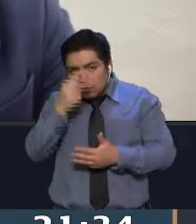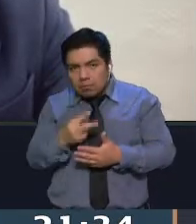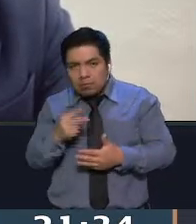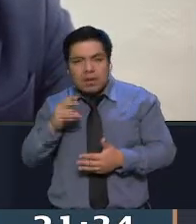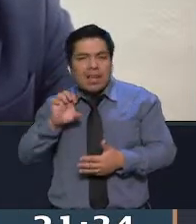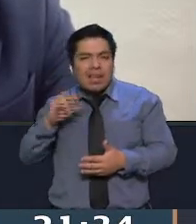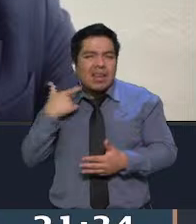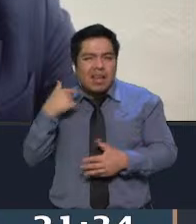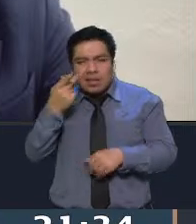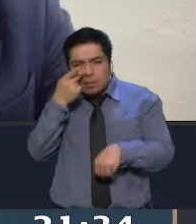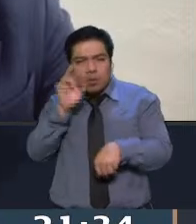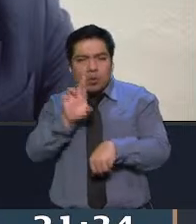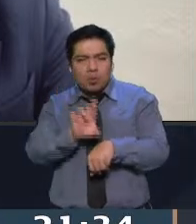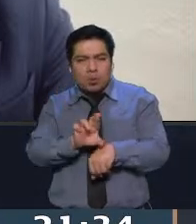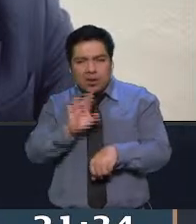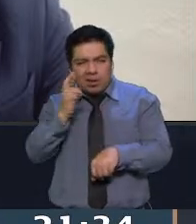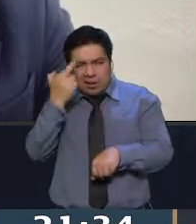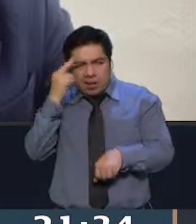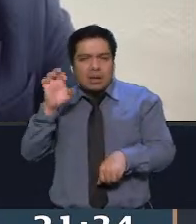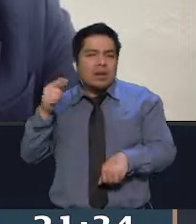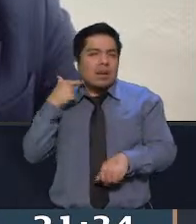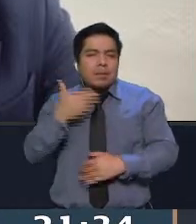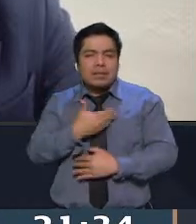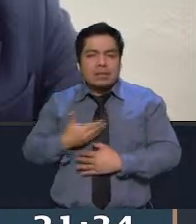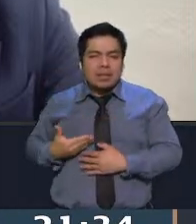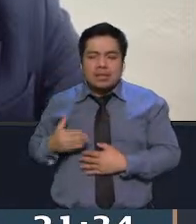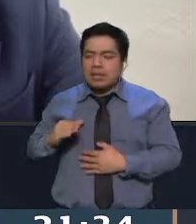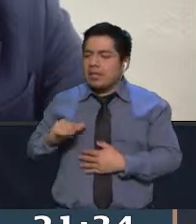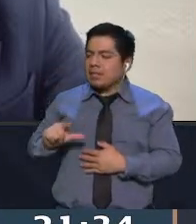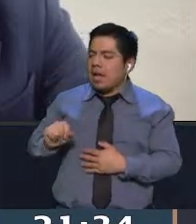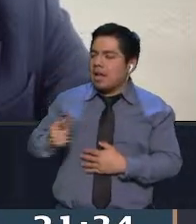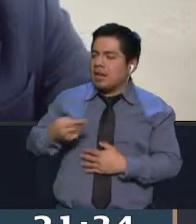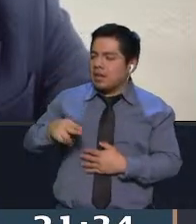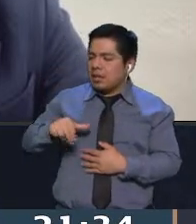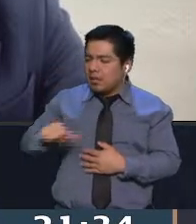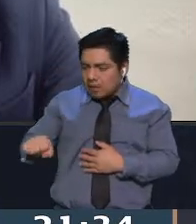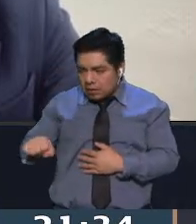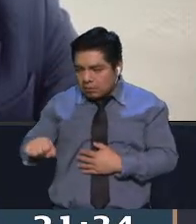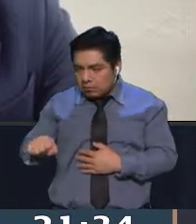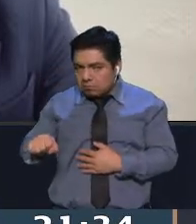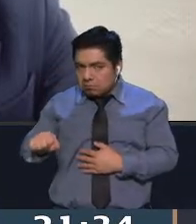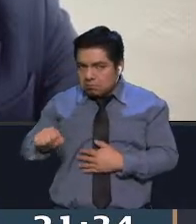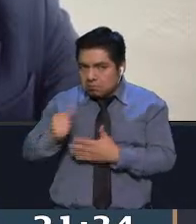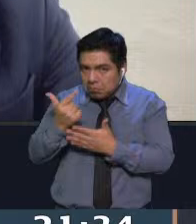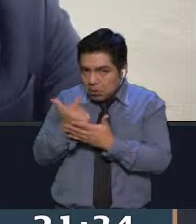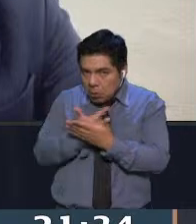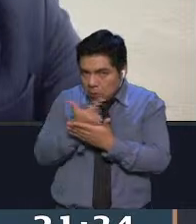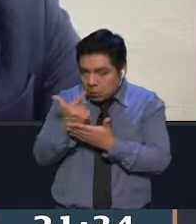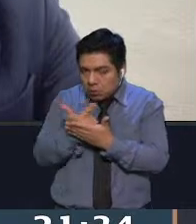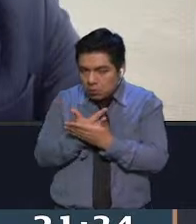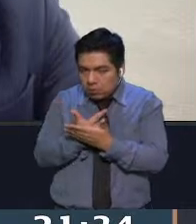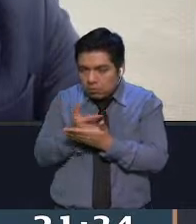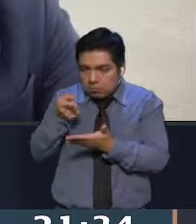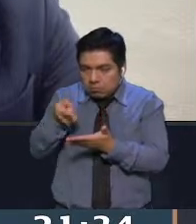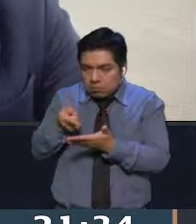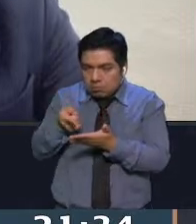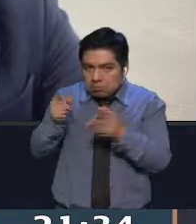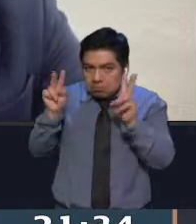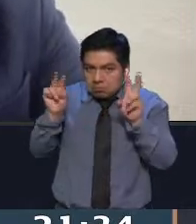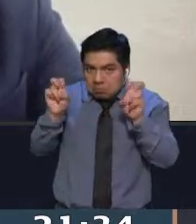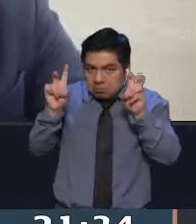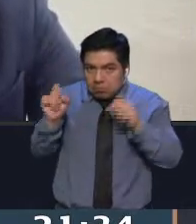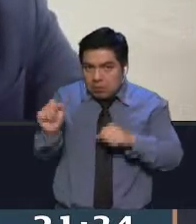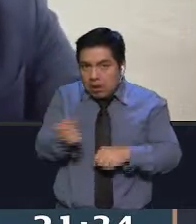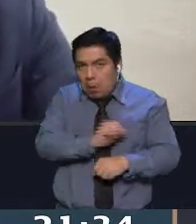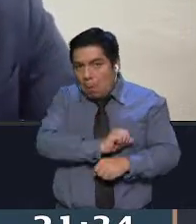de la República en el sexenio de Carlos Salinas de Gortari, que, en teoría los notarios son los profesionales del derecho, son